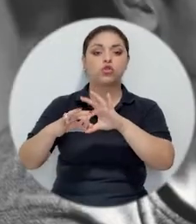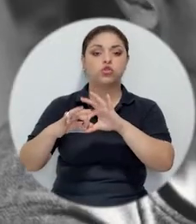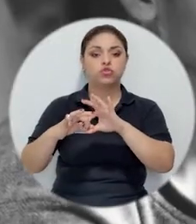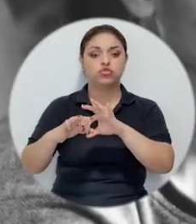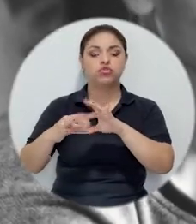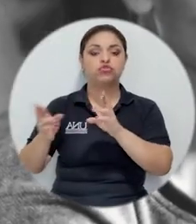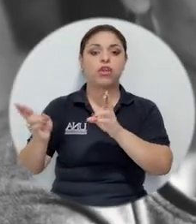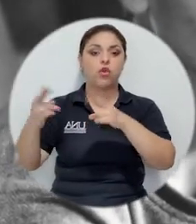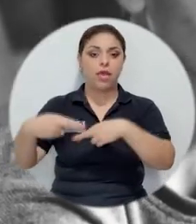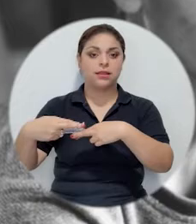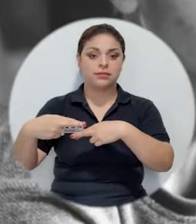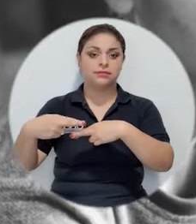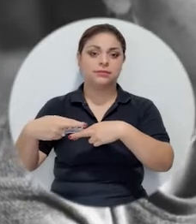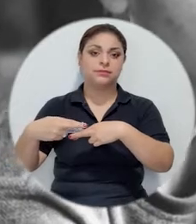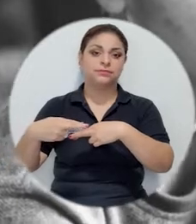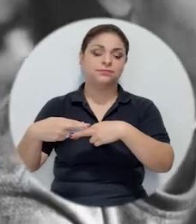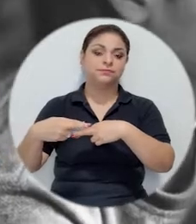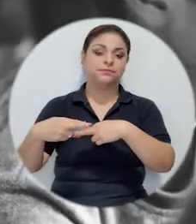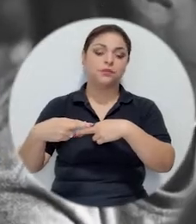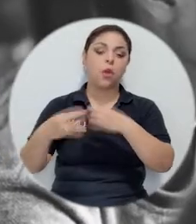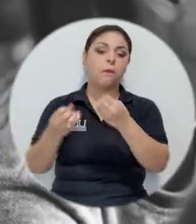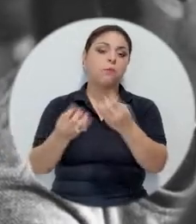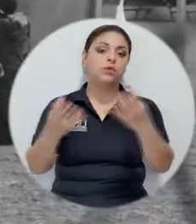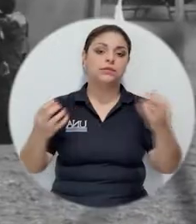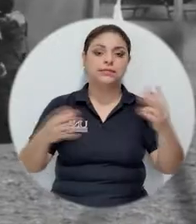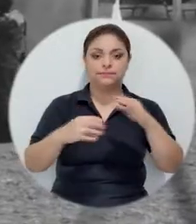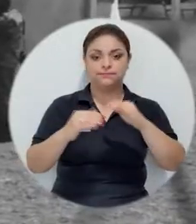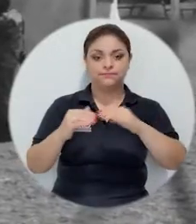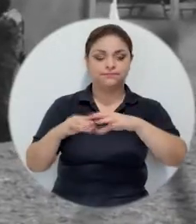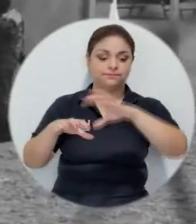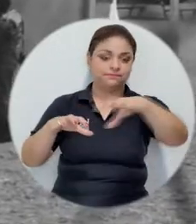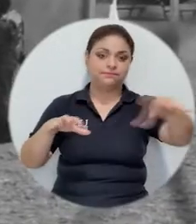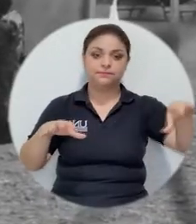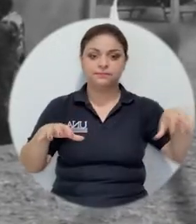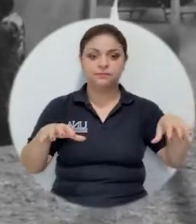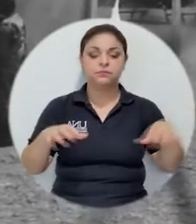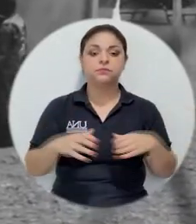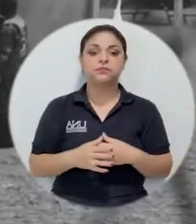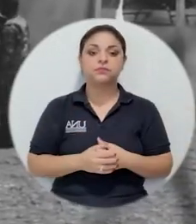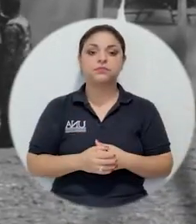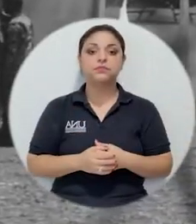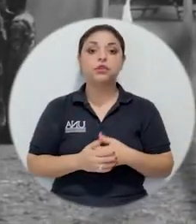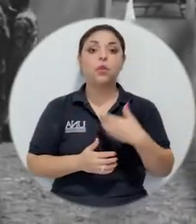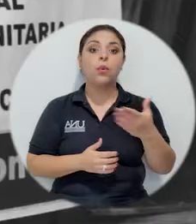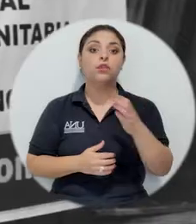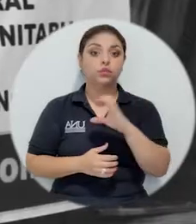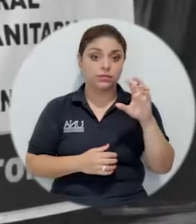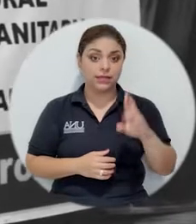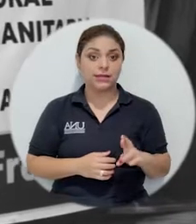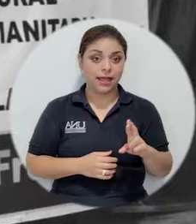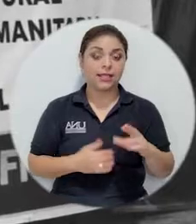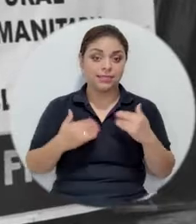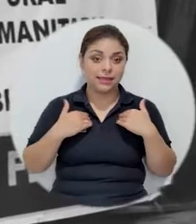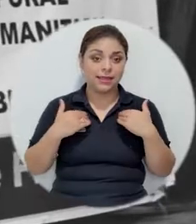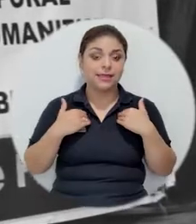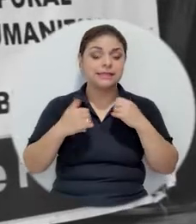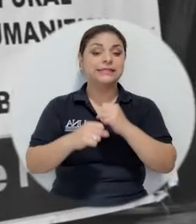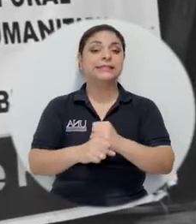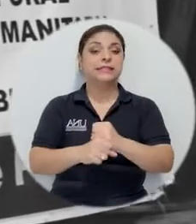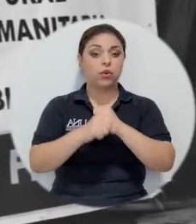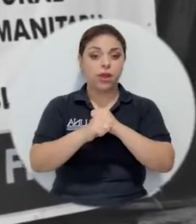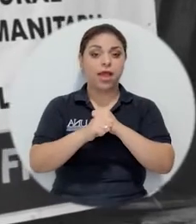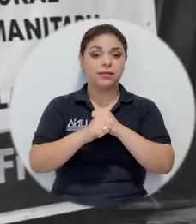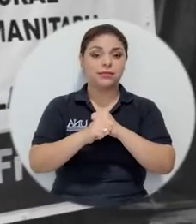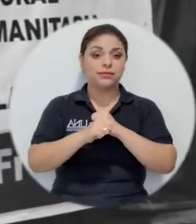los organismos multilaterales. Cuando Costa Rica prescinde de esa Fuerza Armada, se crea un sistema de seguridad en el